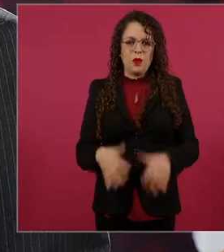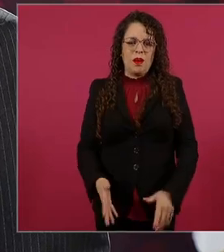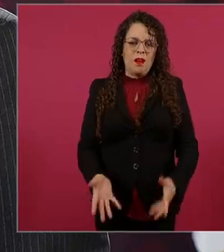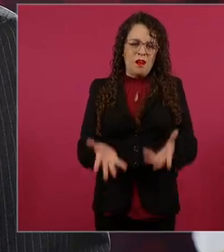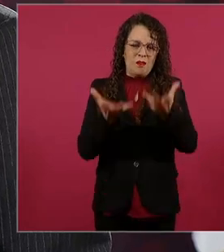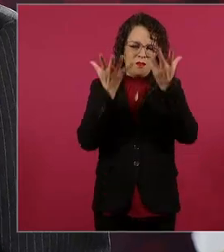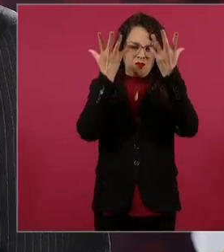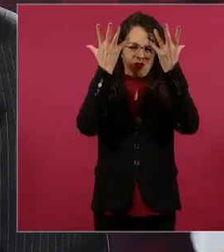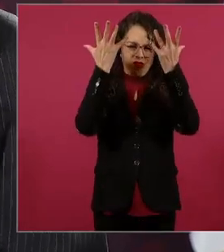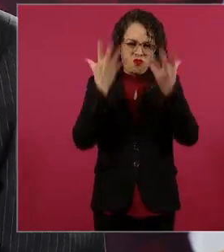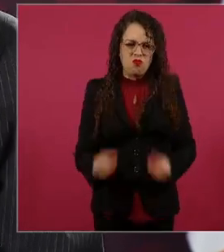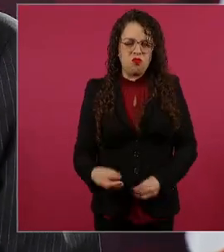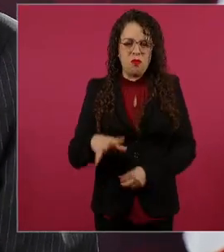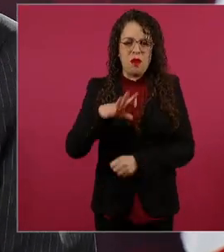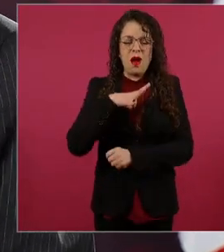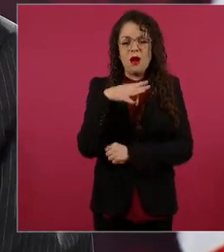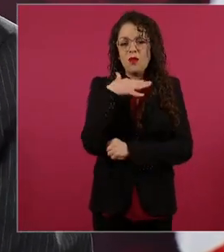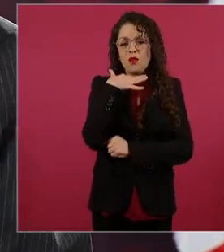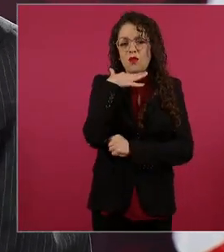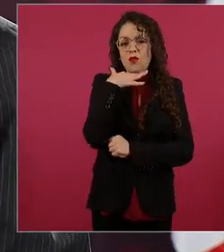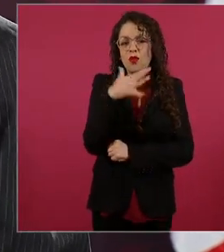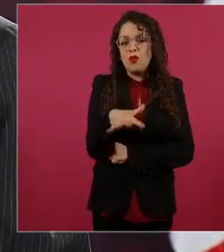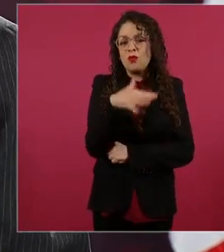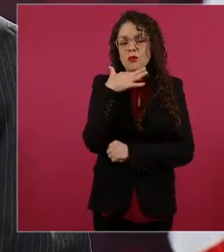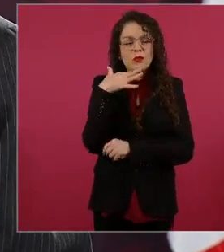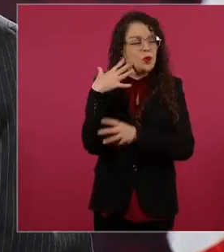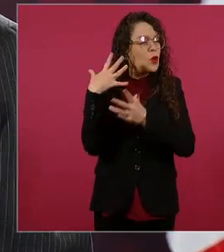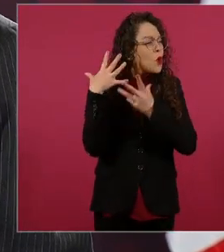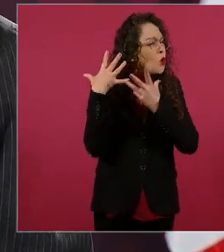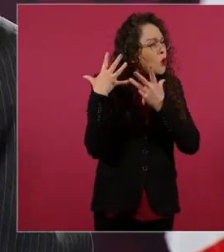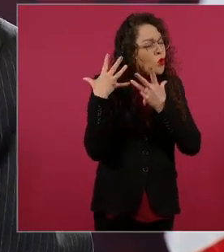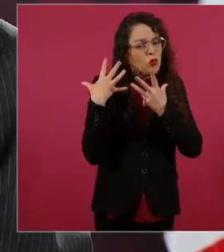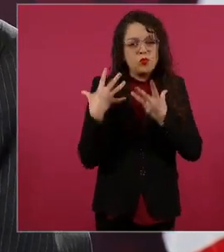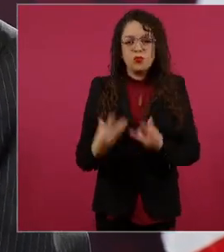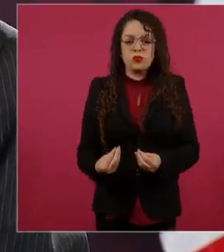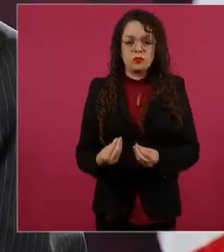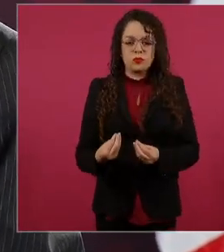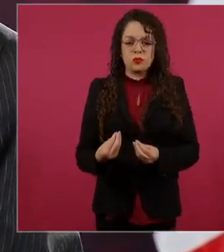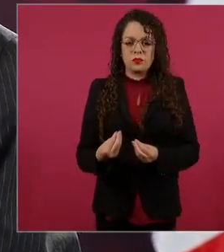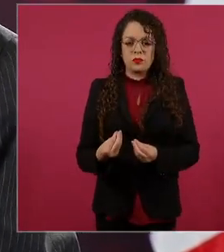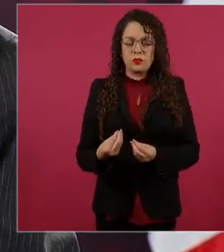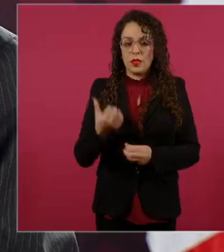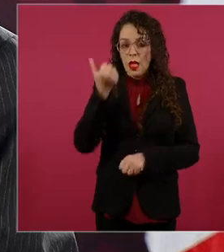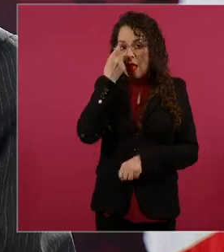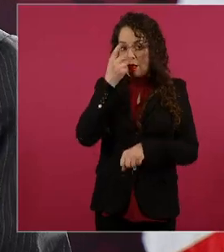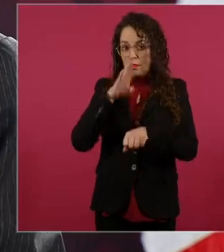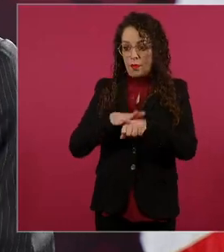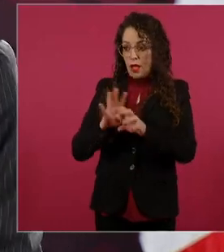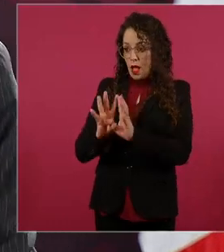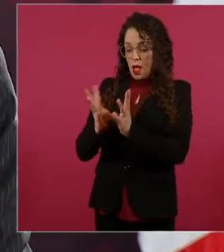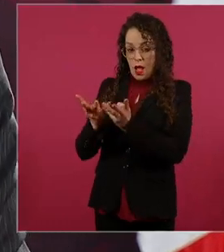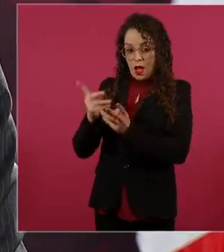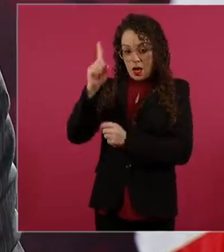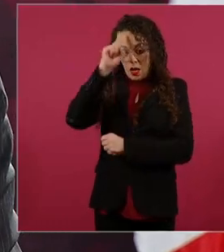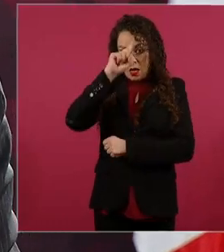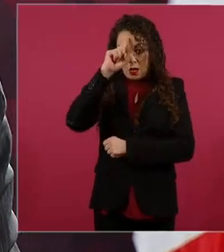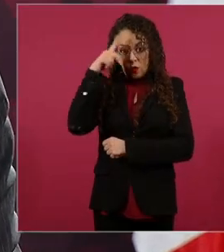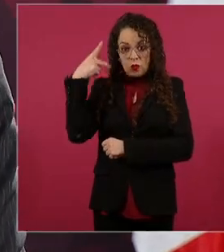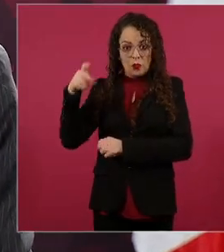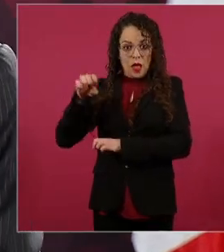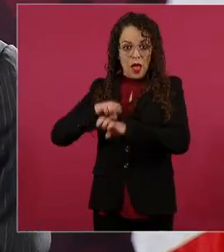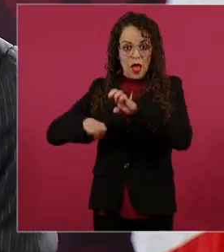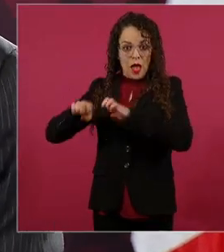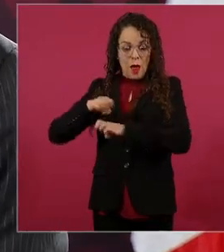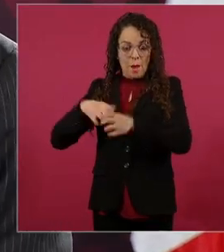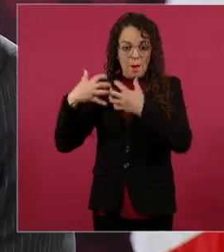estaban los funcionarios en todos los consejos de administración de las empresas petroleras